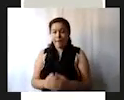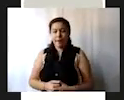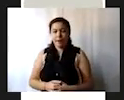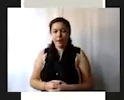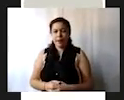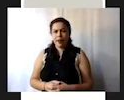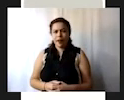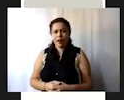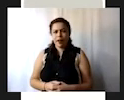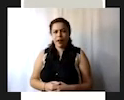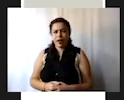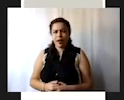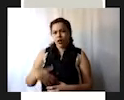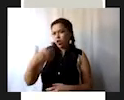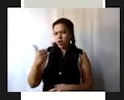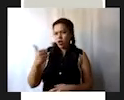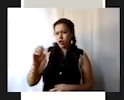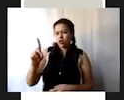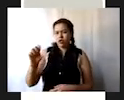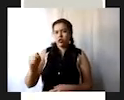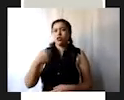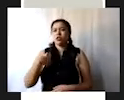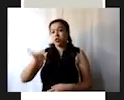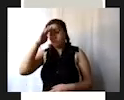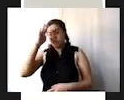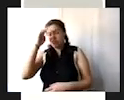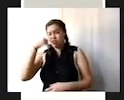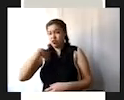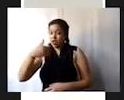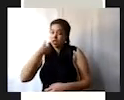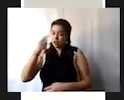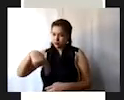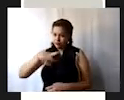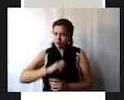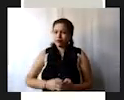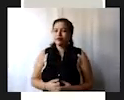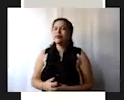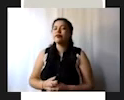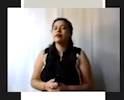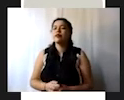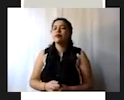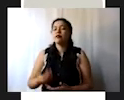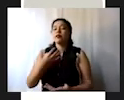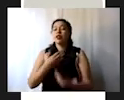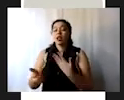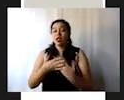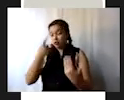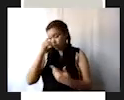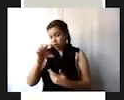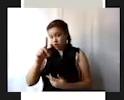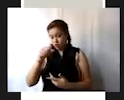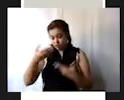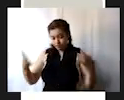no vamos a elegir más ODS, sí hay algo en lo que quiero que piensen. ¿Cómo las acciones que están realizando a favor de ese